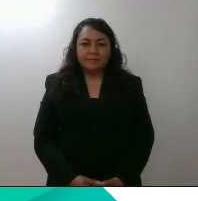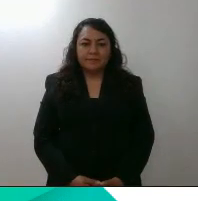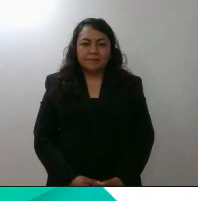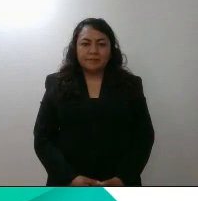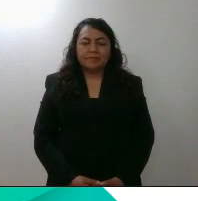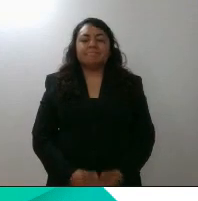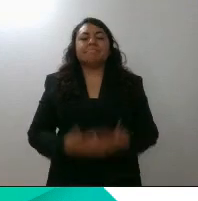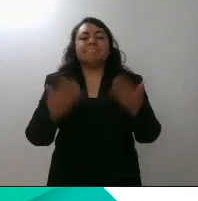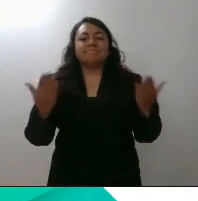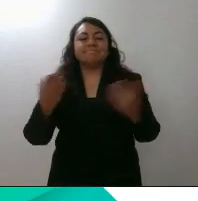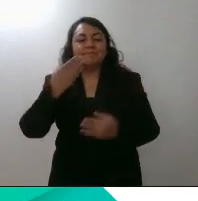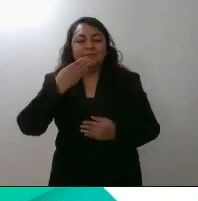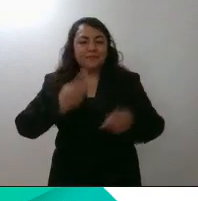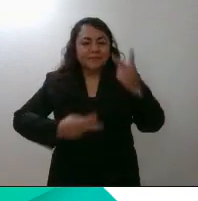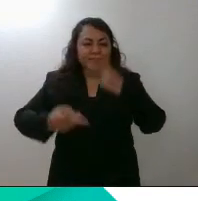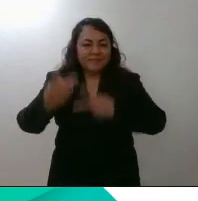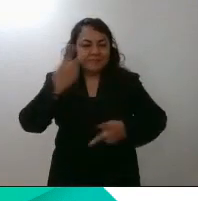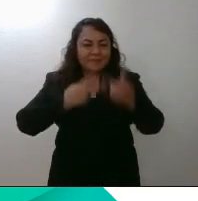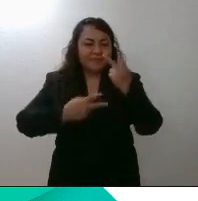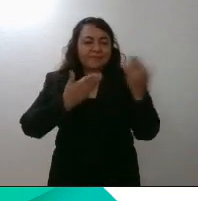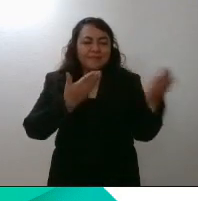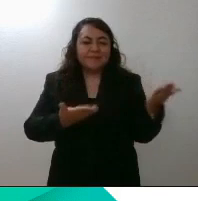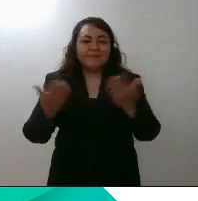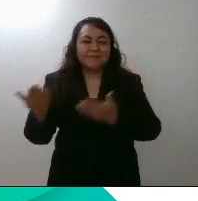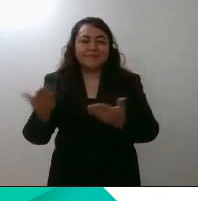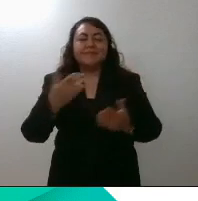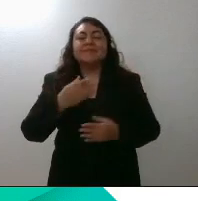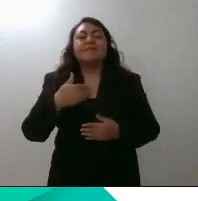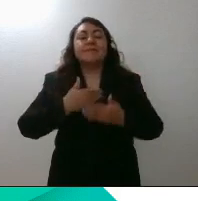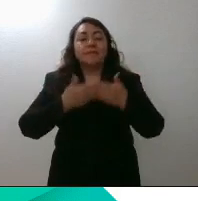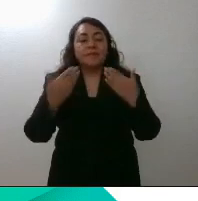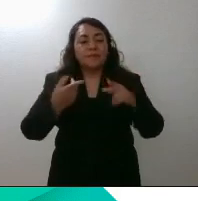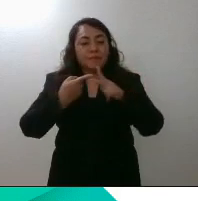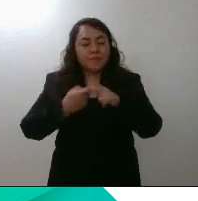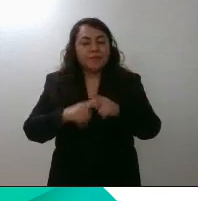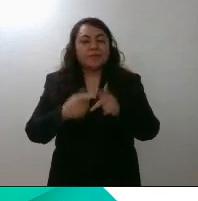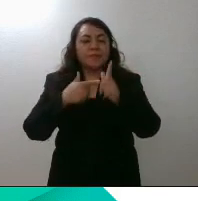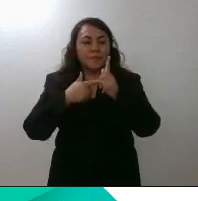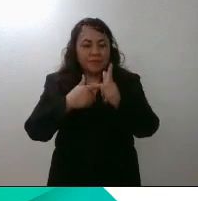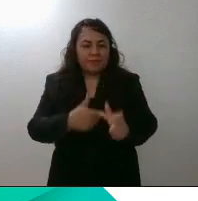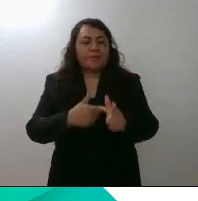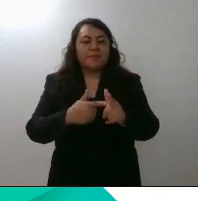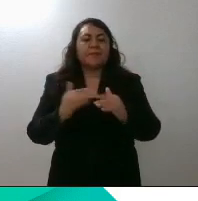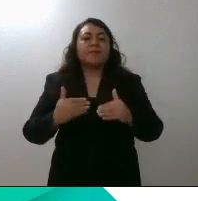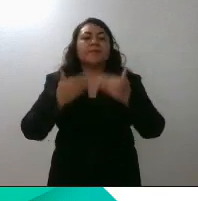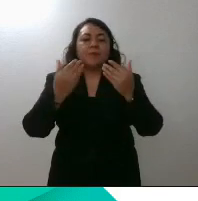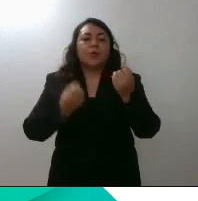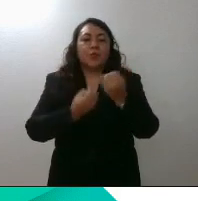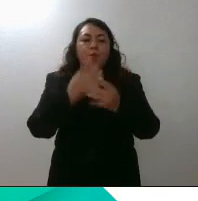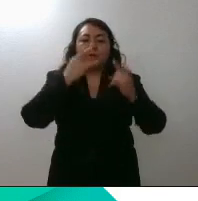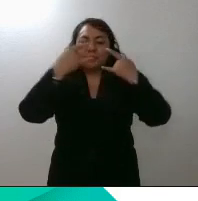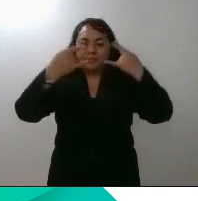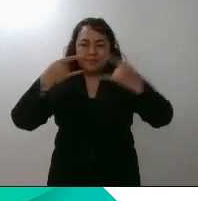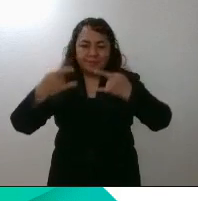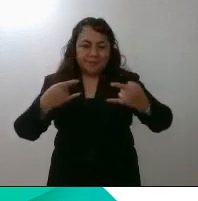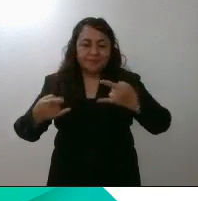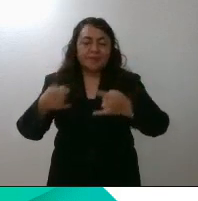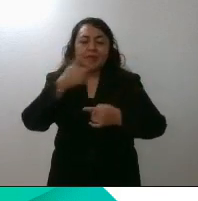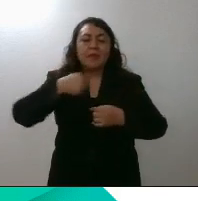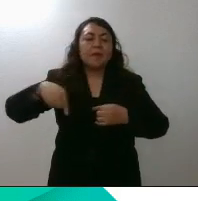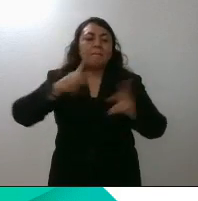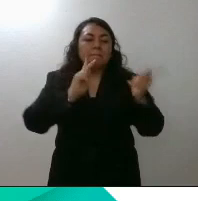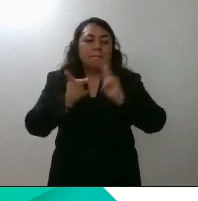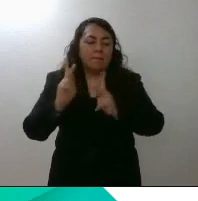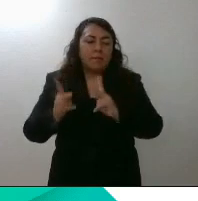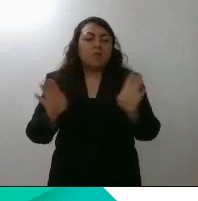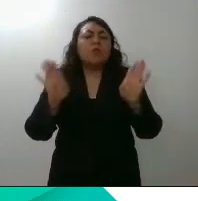Bueno, bienvenidos, bienvenidas. Continuamos ahora con este nuevo panel y esta nueva charla que se